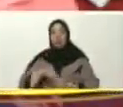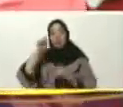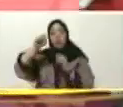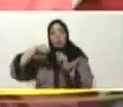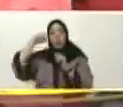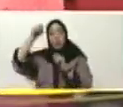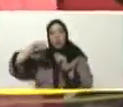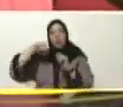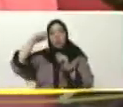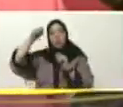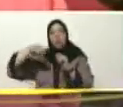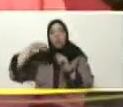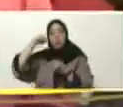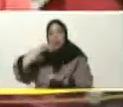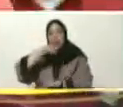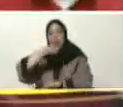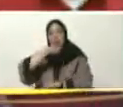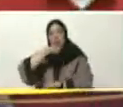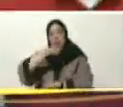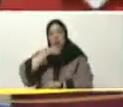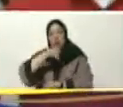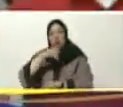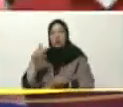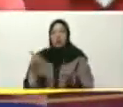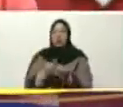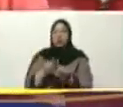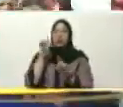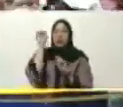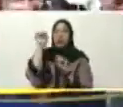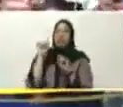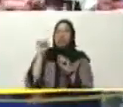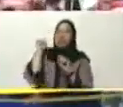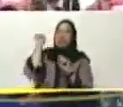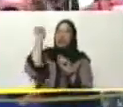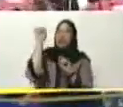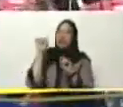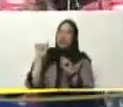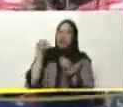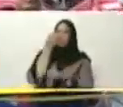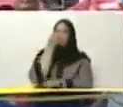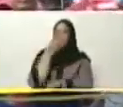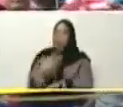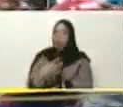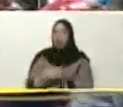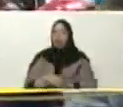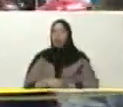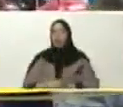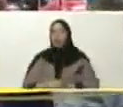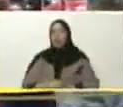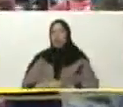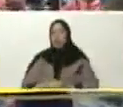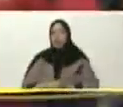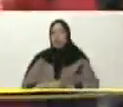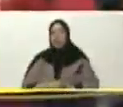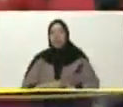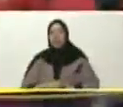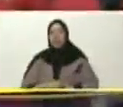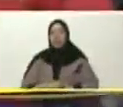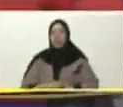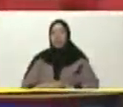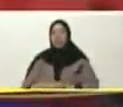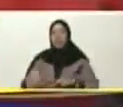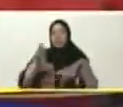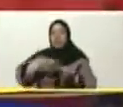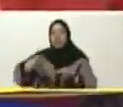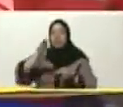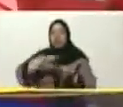traje un video. Está a tiro el video. Bueno, para los niños, para